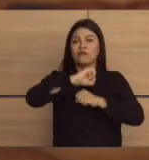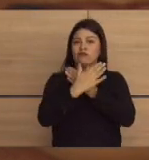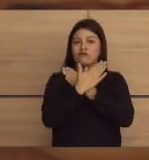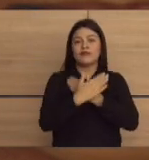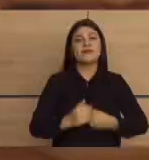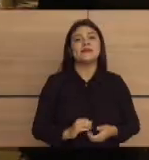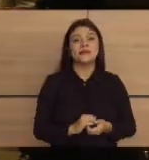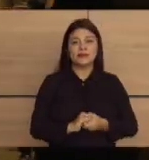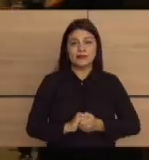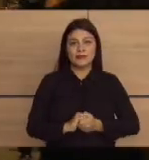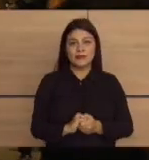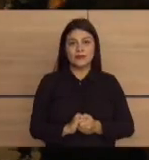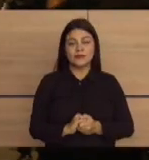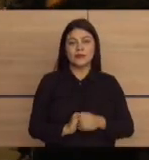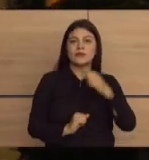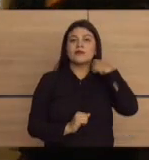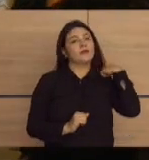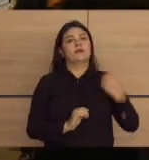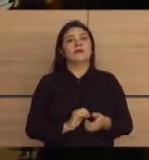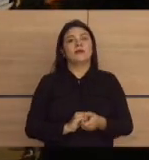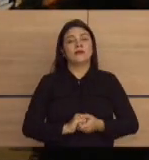de Colombia.